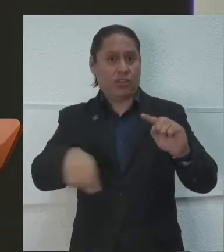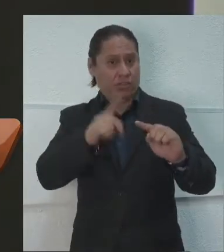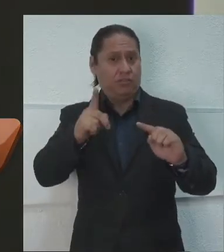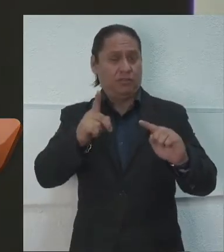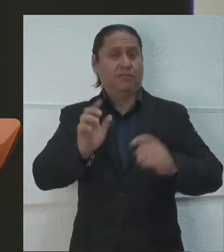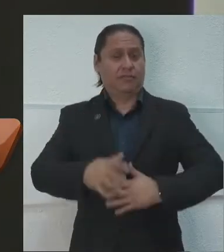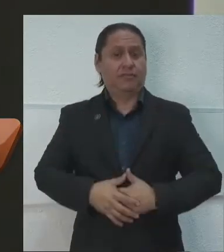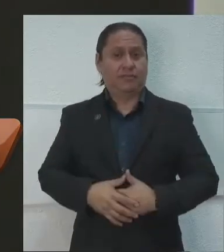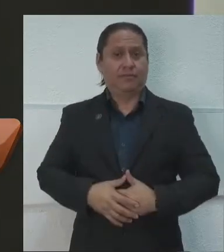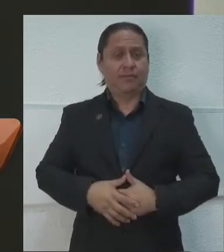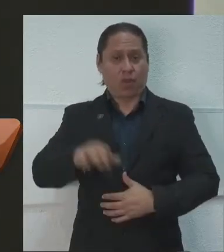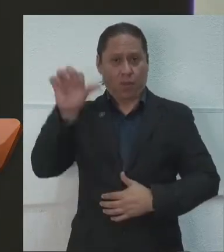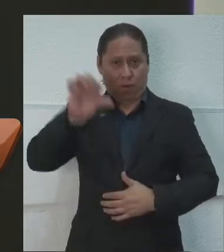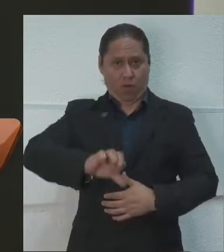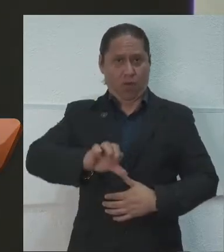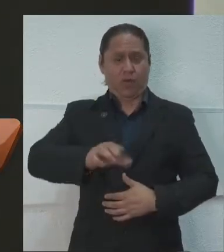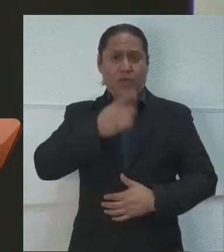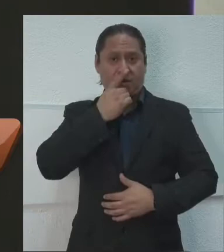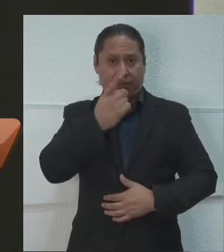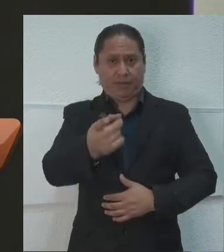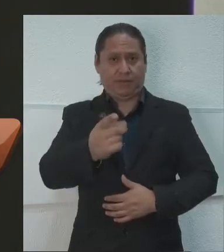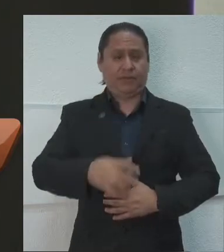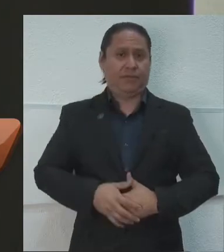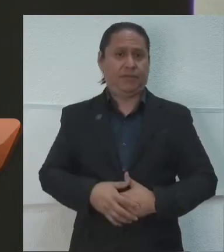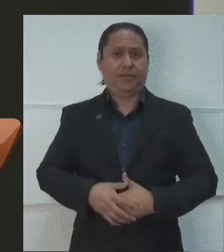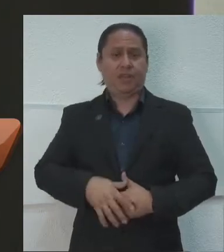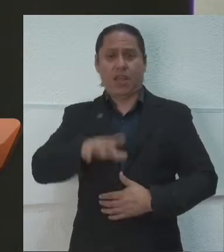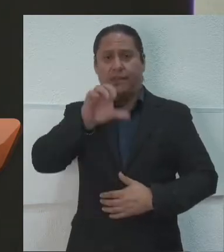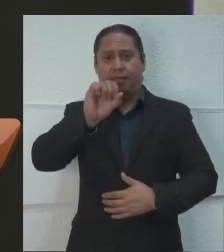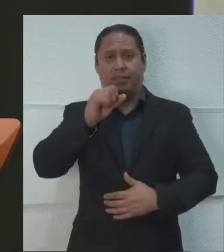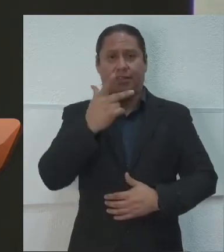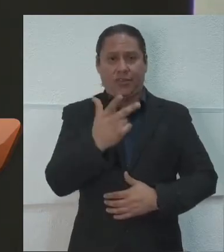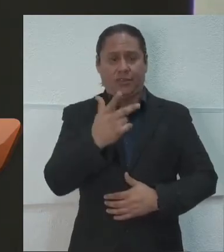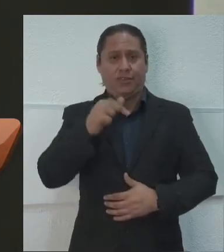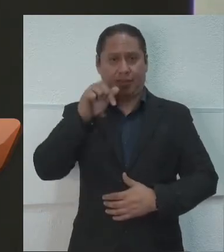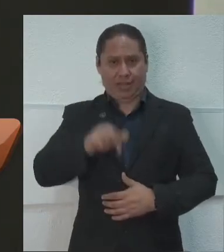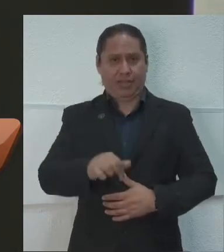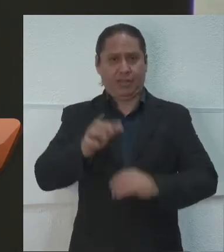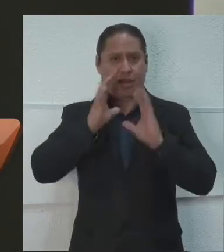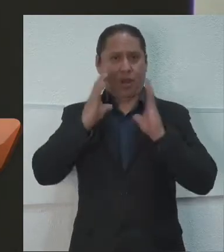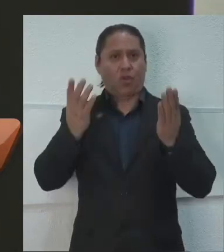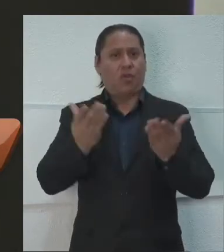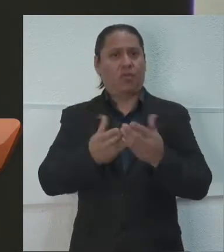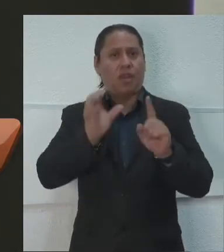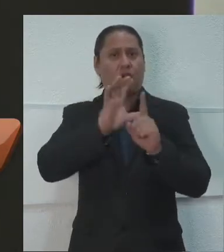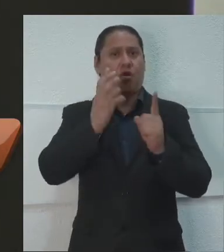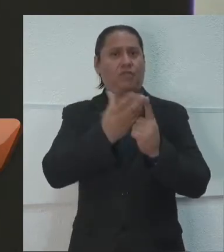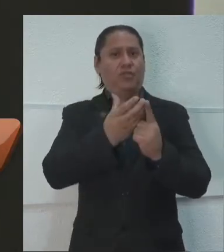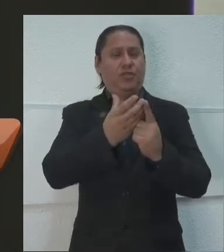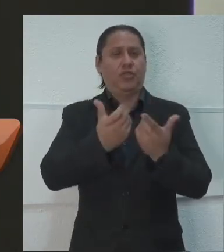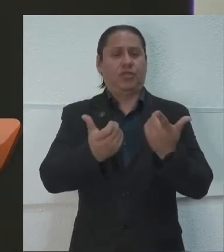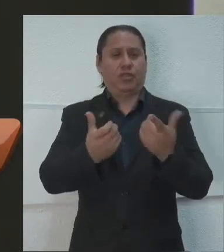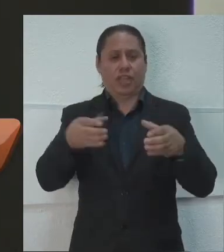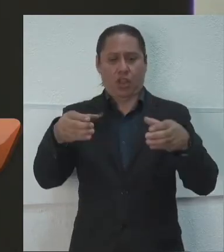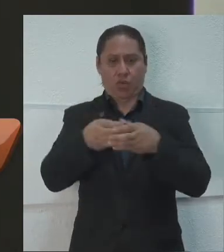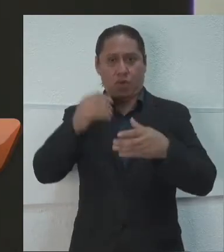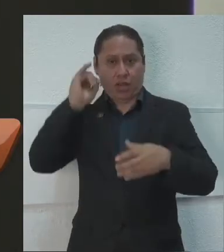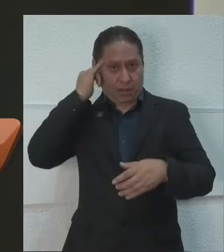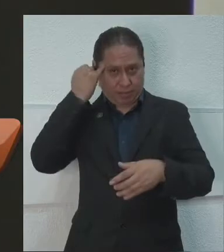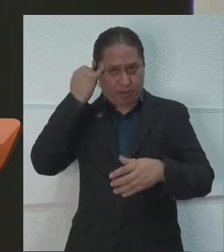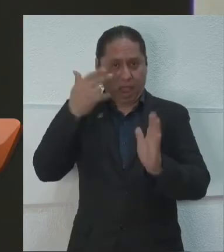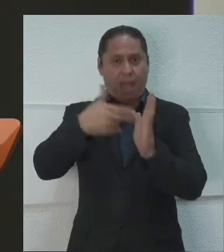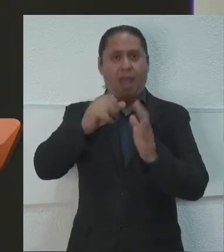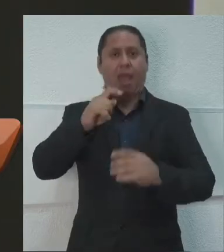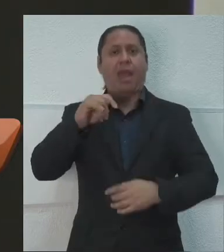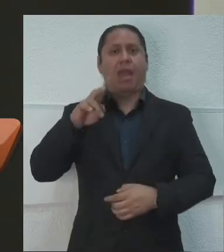indígenas. Hoy por hoy puedo decirles que desde la 68 legislatura, la Comisión de Pueblos Indígenas, la Comisión de